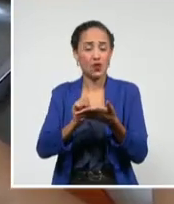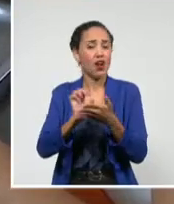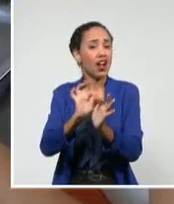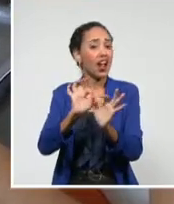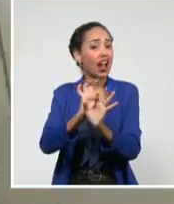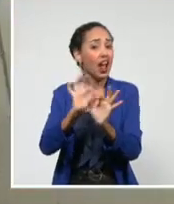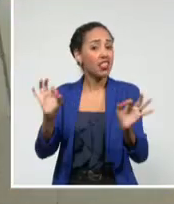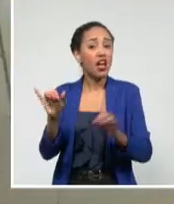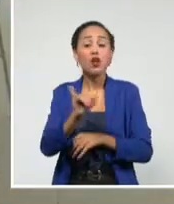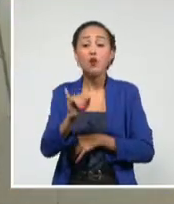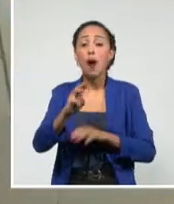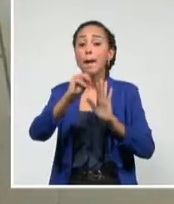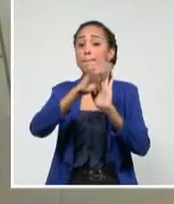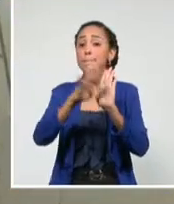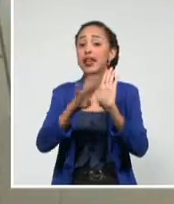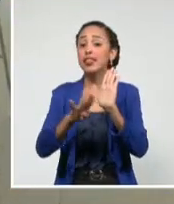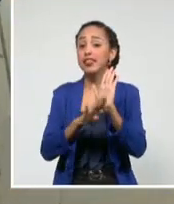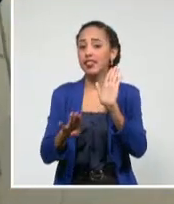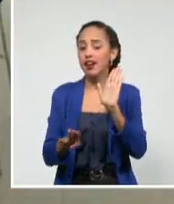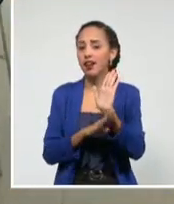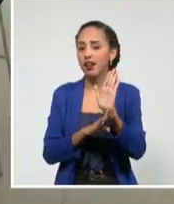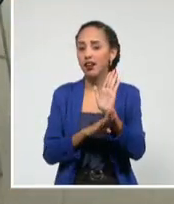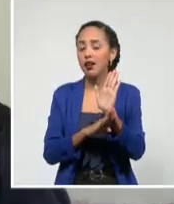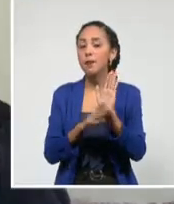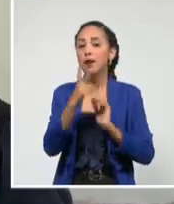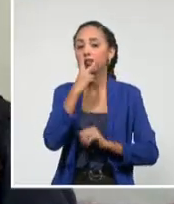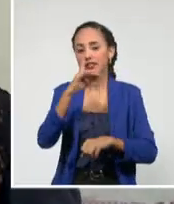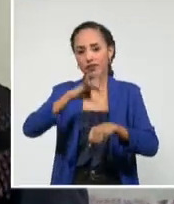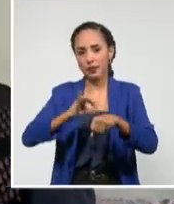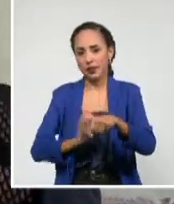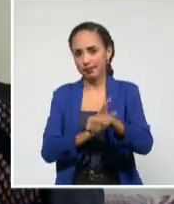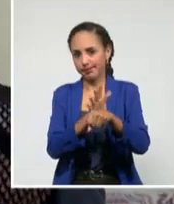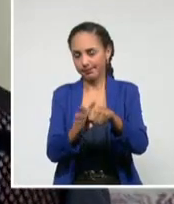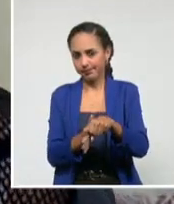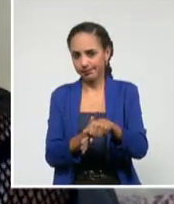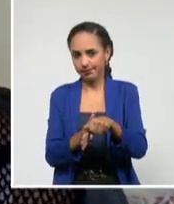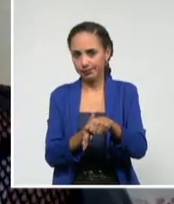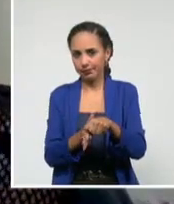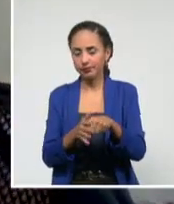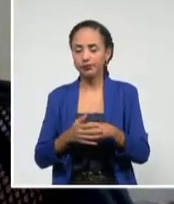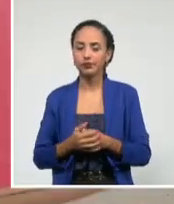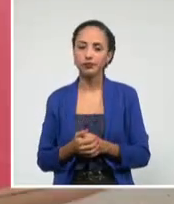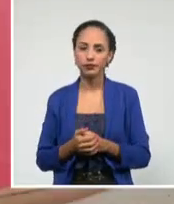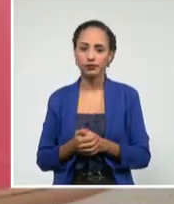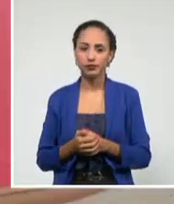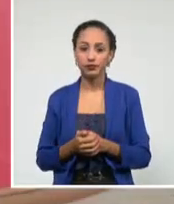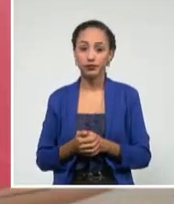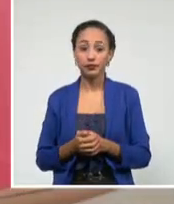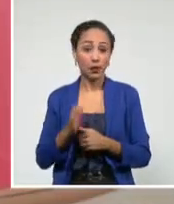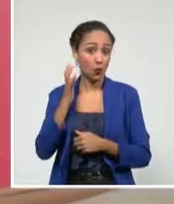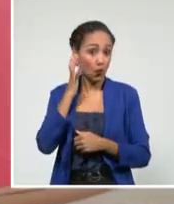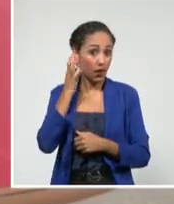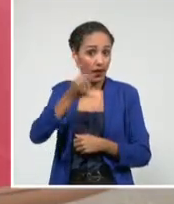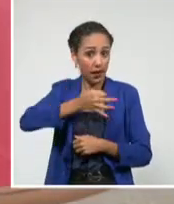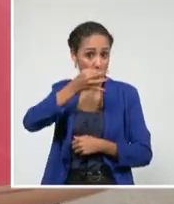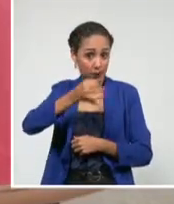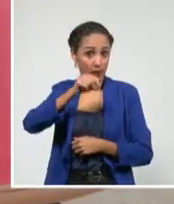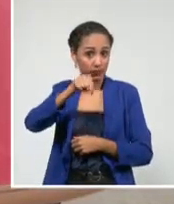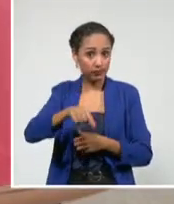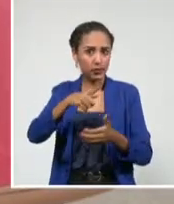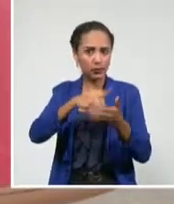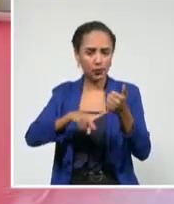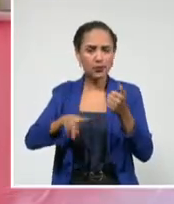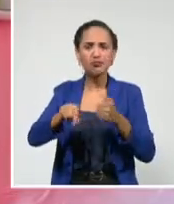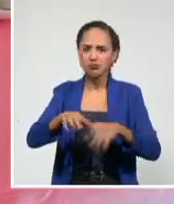medidas higiénicas para enfrentar la COVID-19. Concepción González expresó durante su recorrido que en este territorio existen